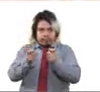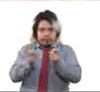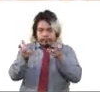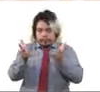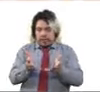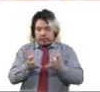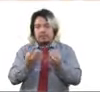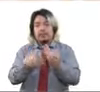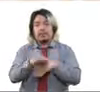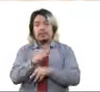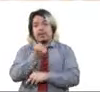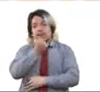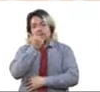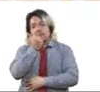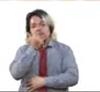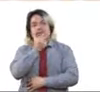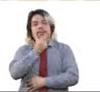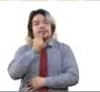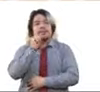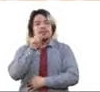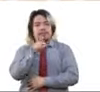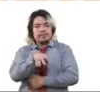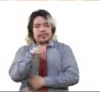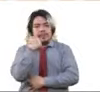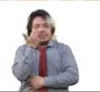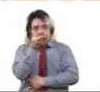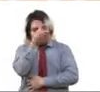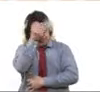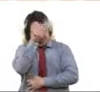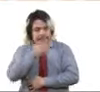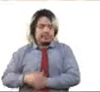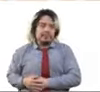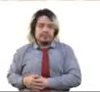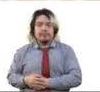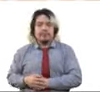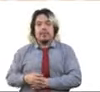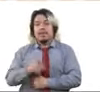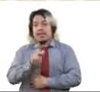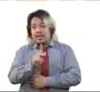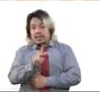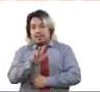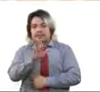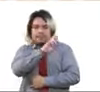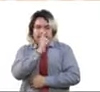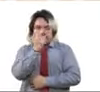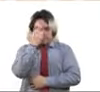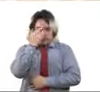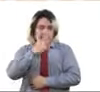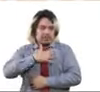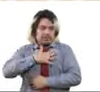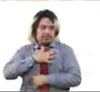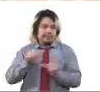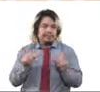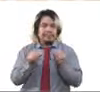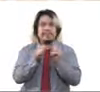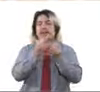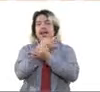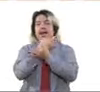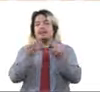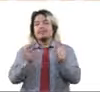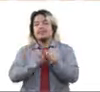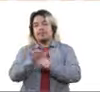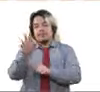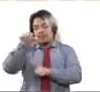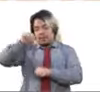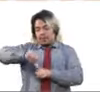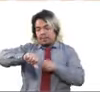estudiantes están desarrollando toda esta propuesta. Entonces, el aviso que les queremos dar hoy este día